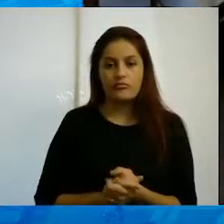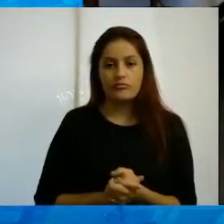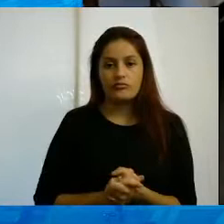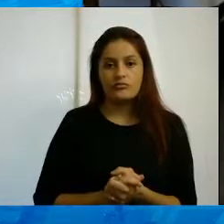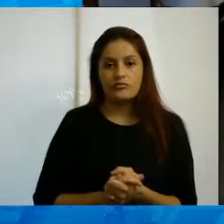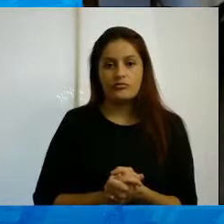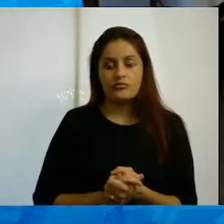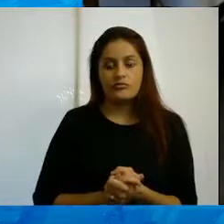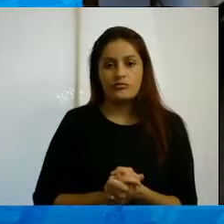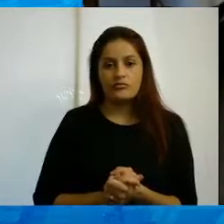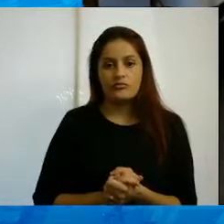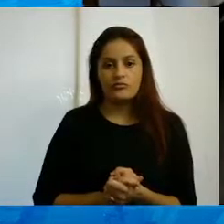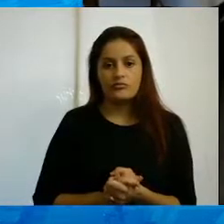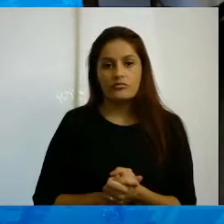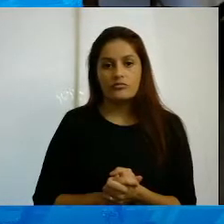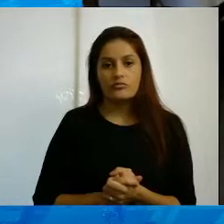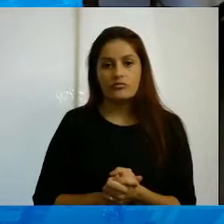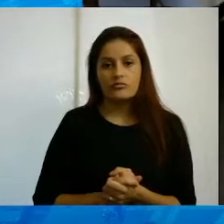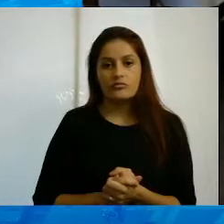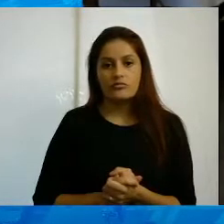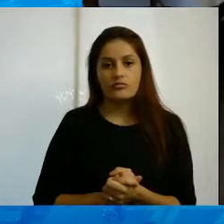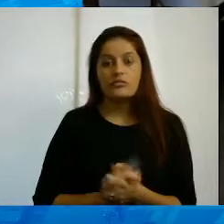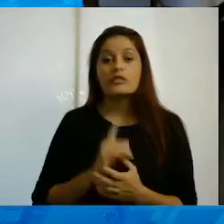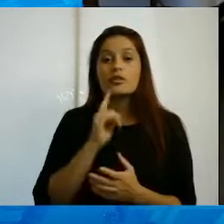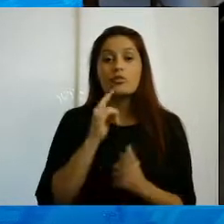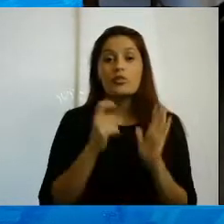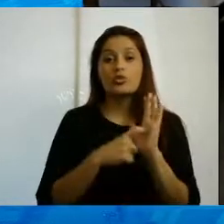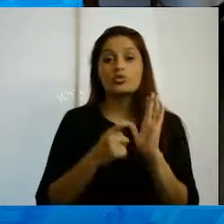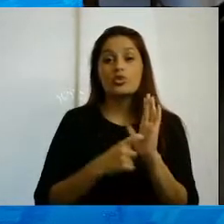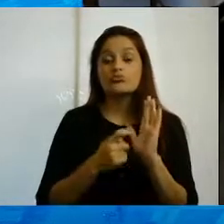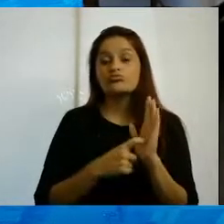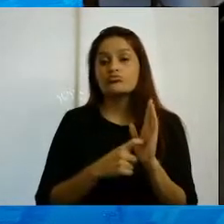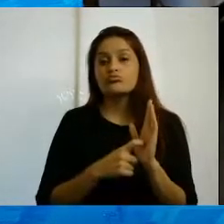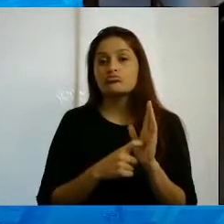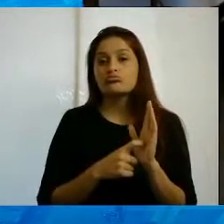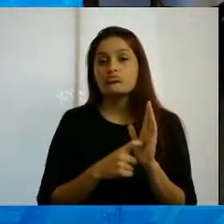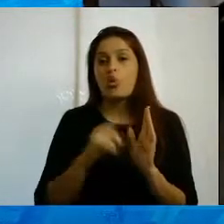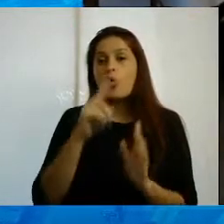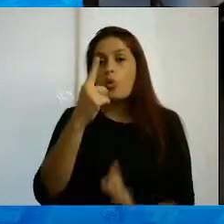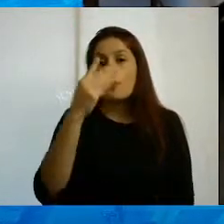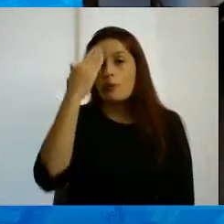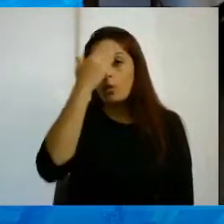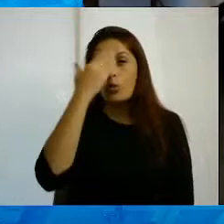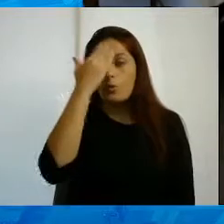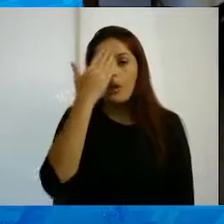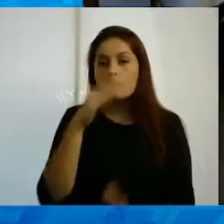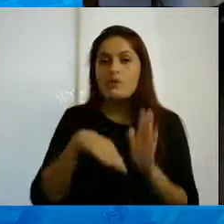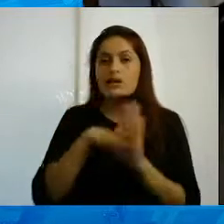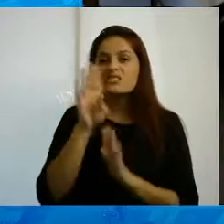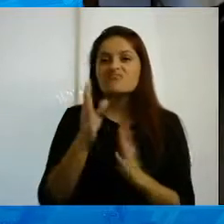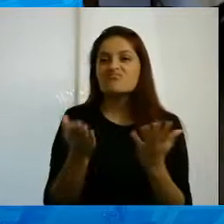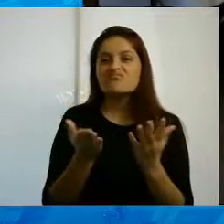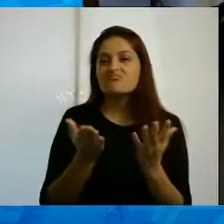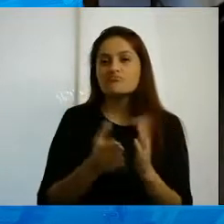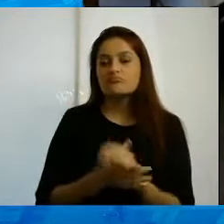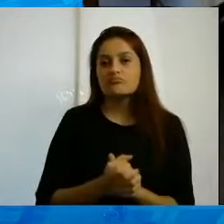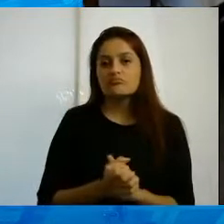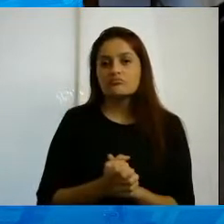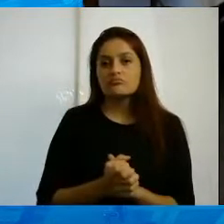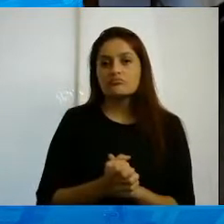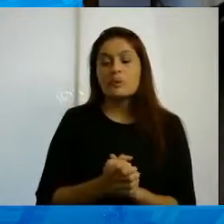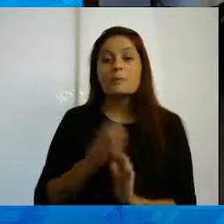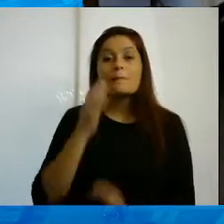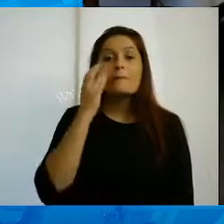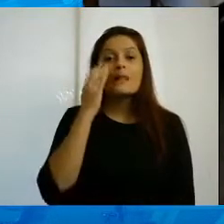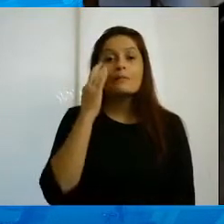Como punto, tengo anotado algo que me preocupa sobremanera, alcaldesa. Los